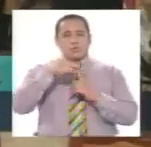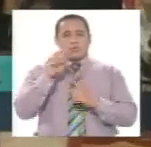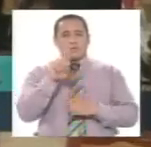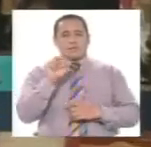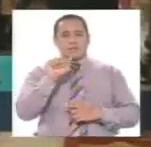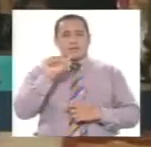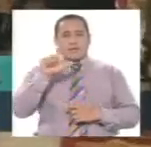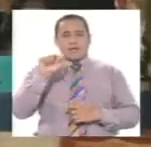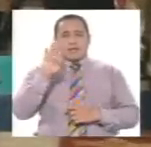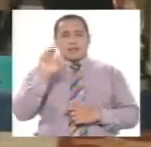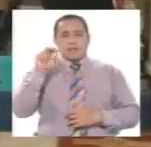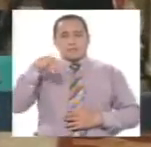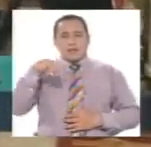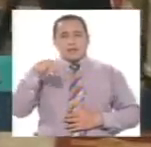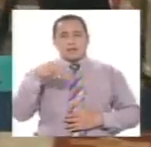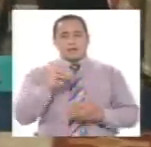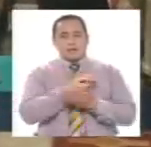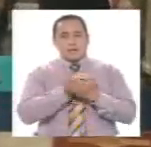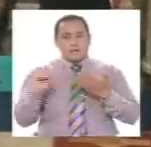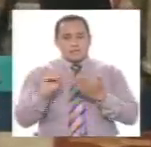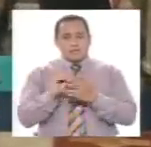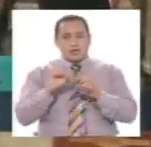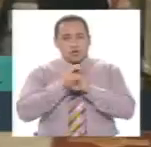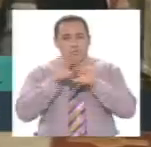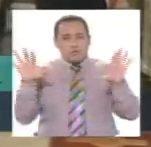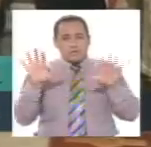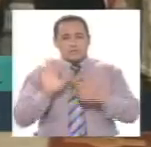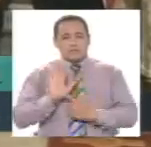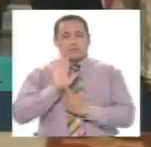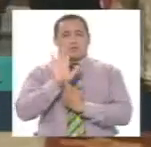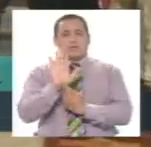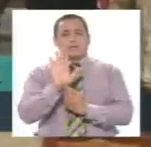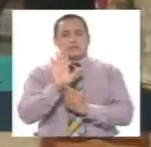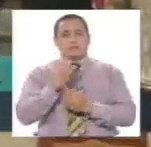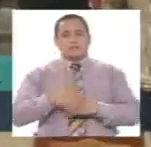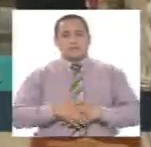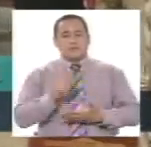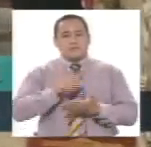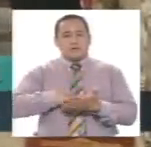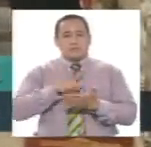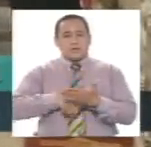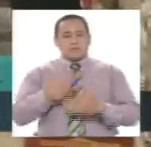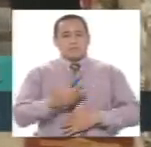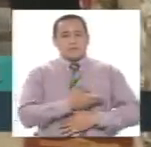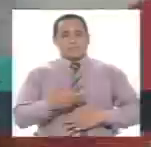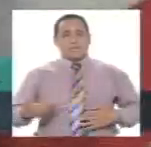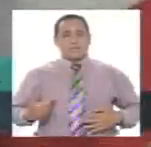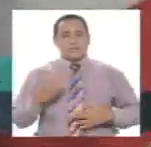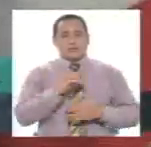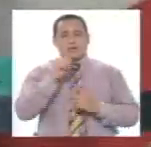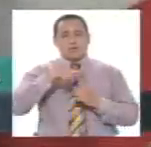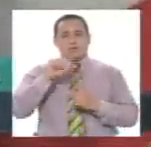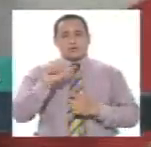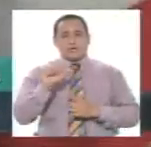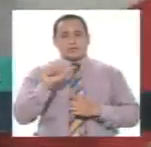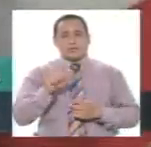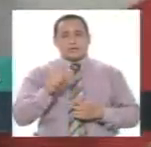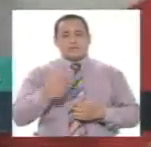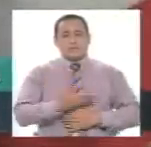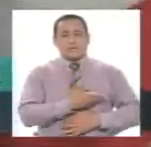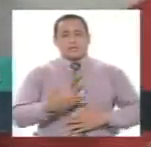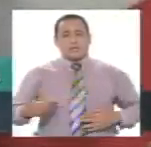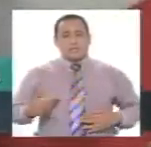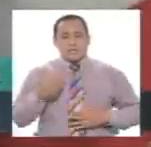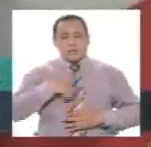Jorge Albán Peralta. Regístrese, comuníquese y publíquese. Firma Ollanta Humala Tasso,